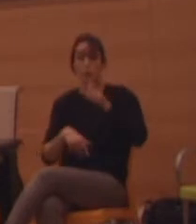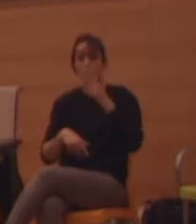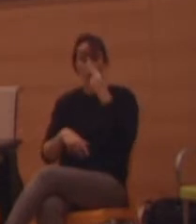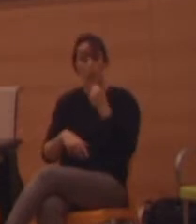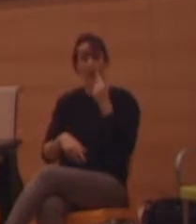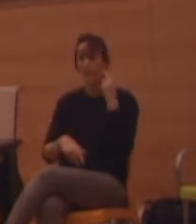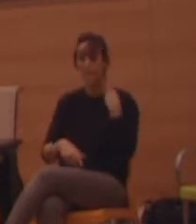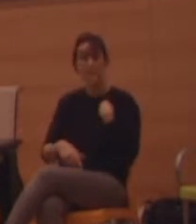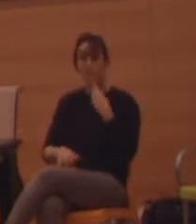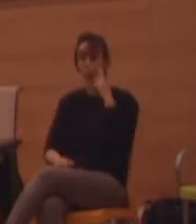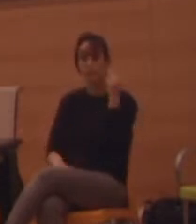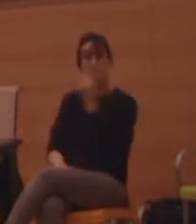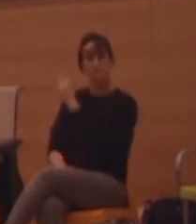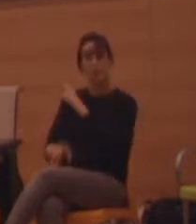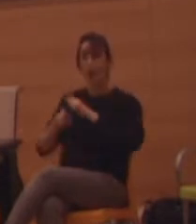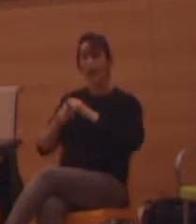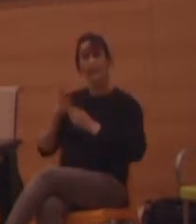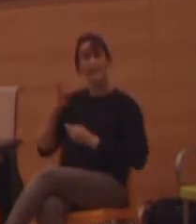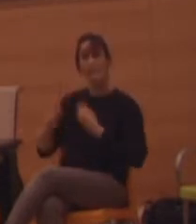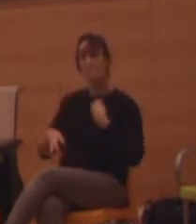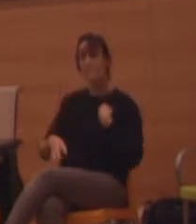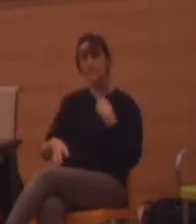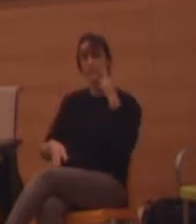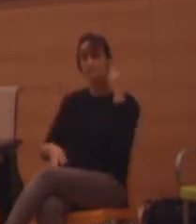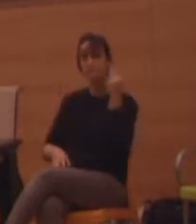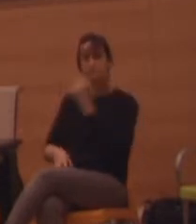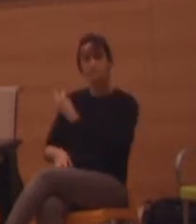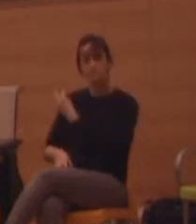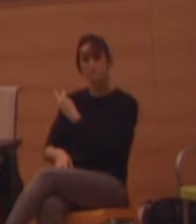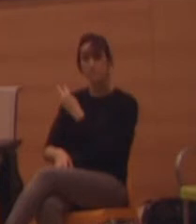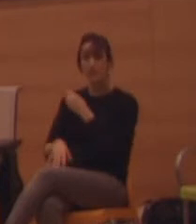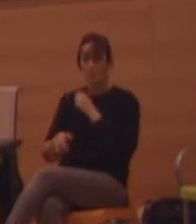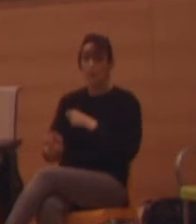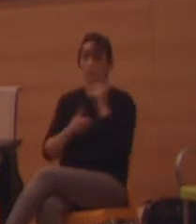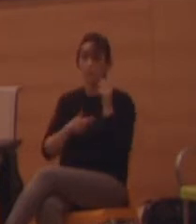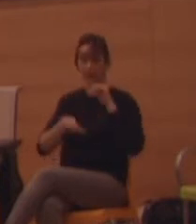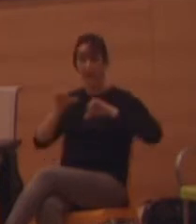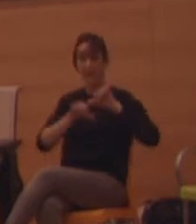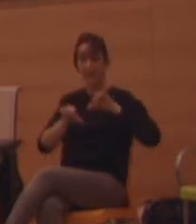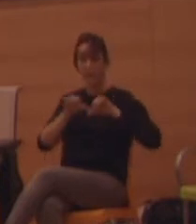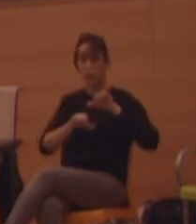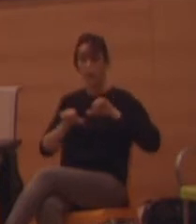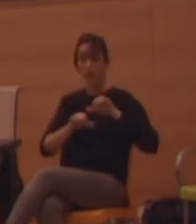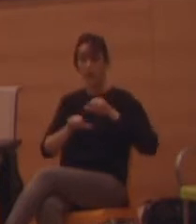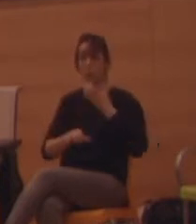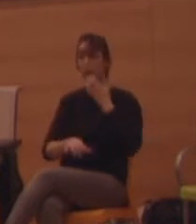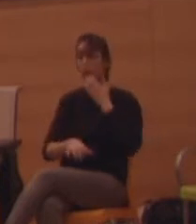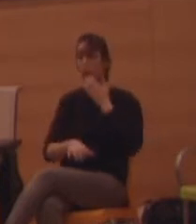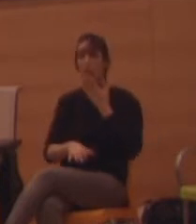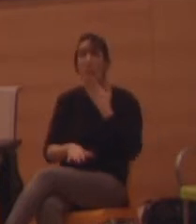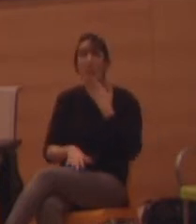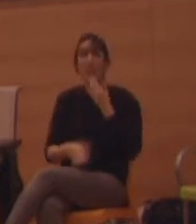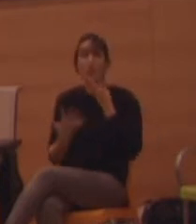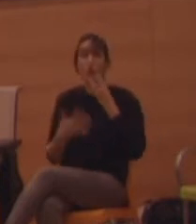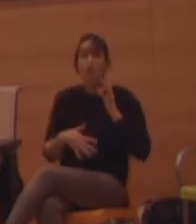ese, o un pie de estas características, si se lo metes a lo mejor a intervención quirúrgica, siendo personas a lo mejor de 80 y tantos